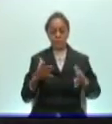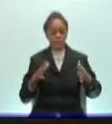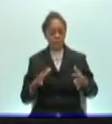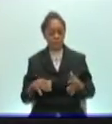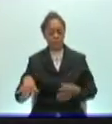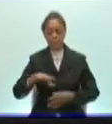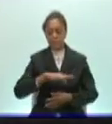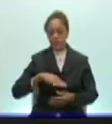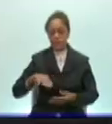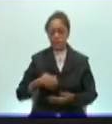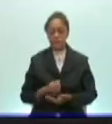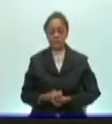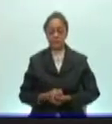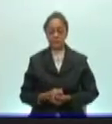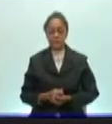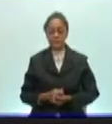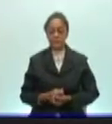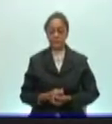zona.